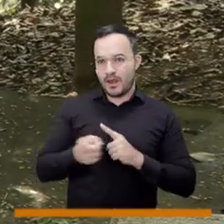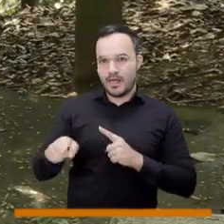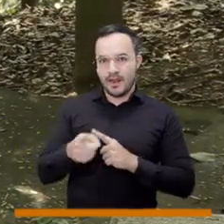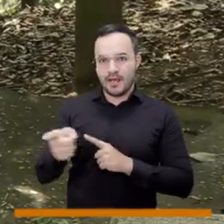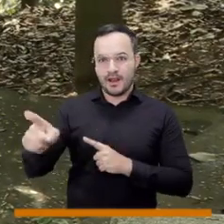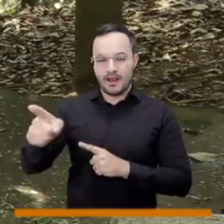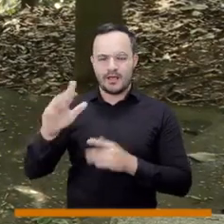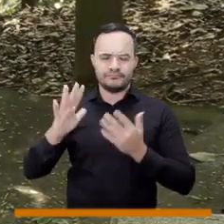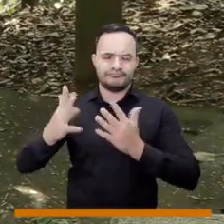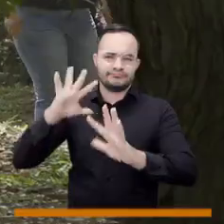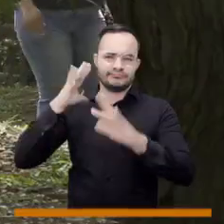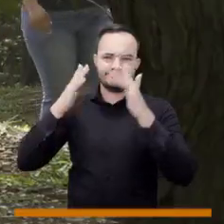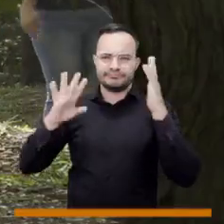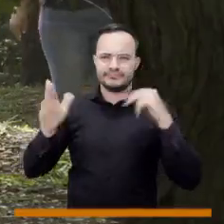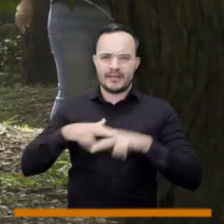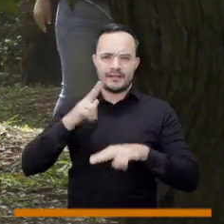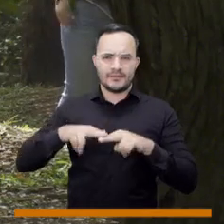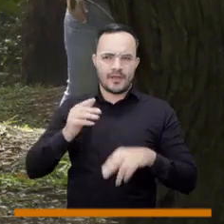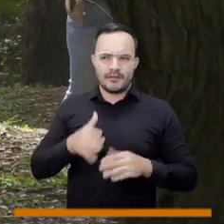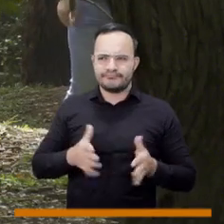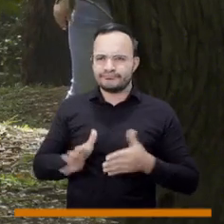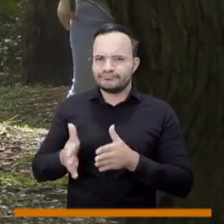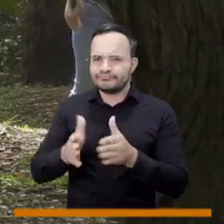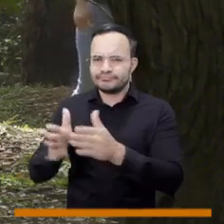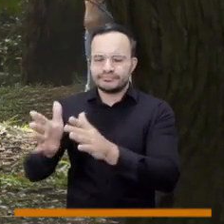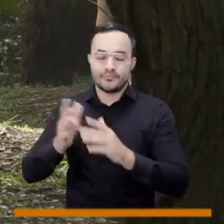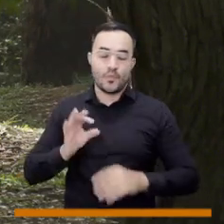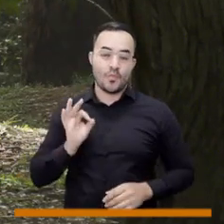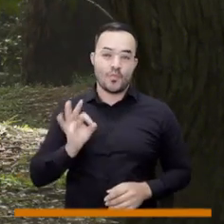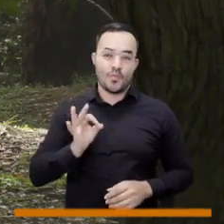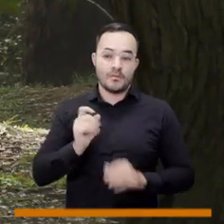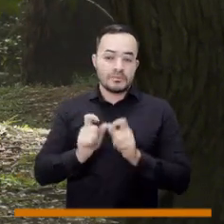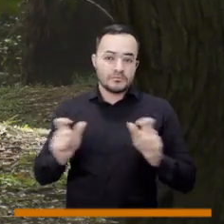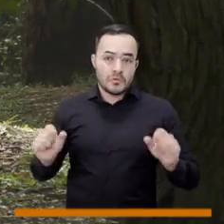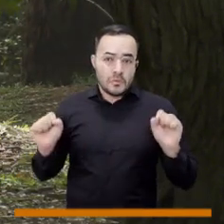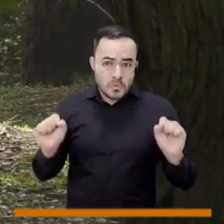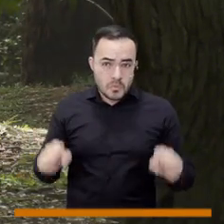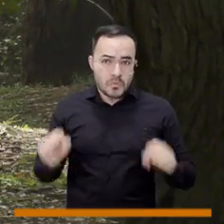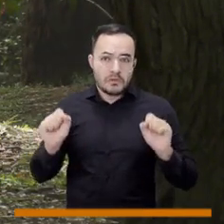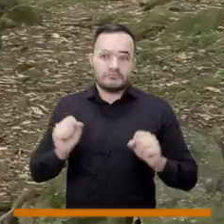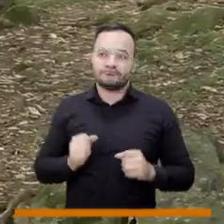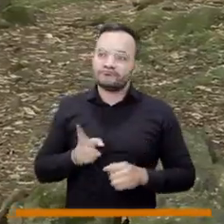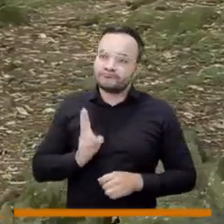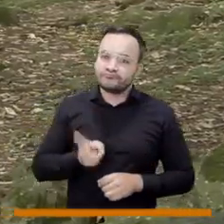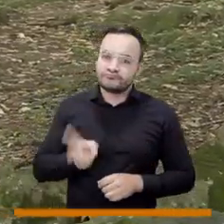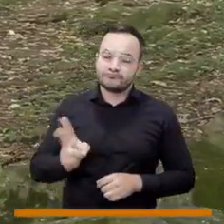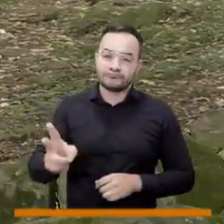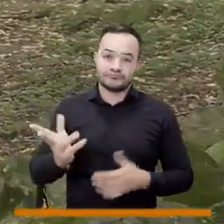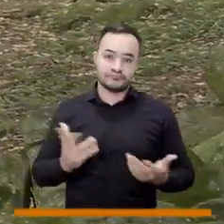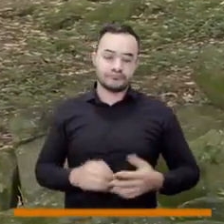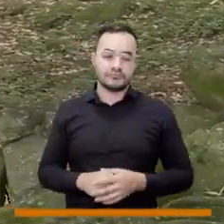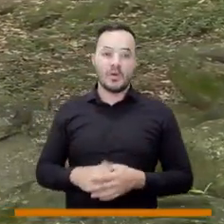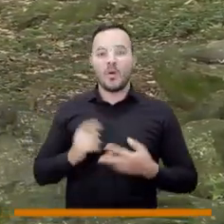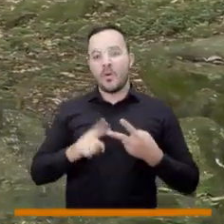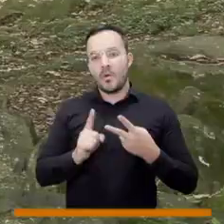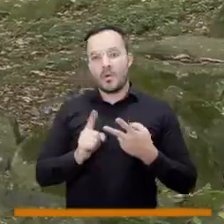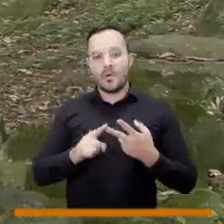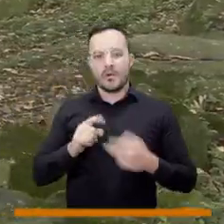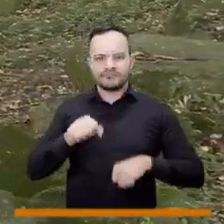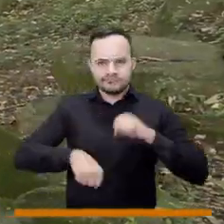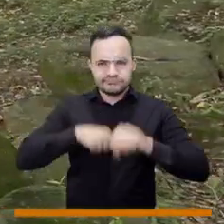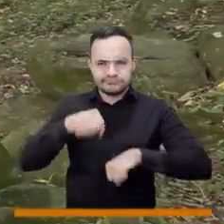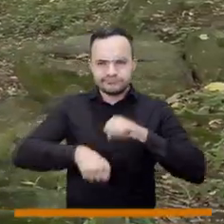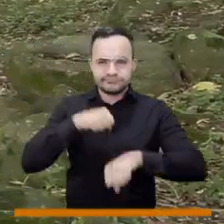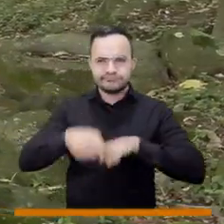natural unos caminos naturales donde la gente puede caminar si quiere ir en la bicicleta pues